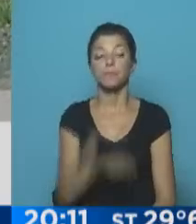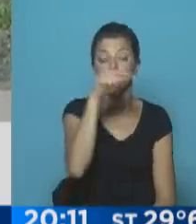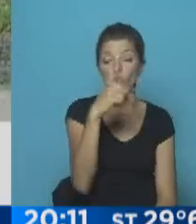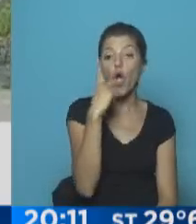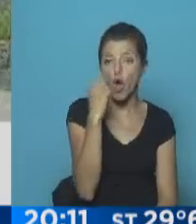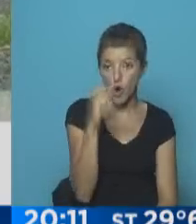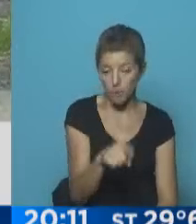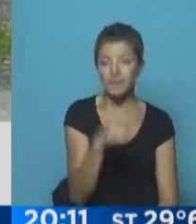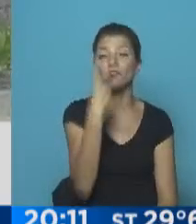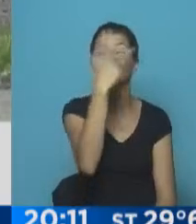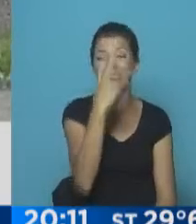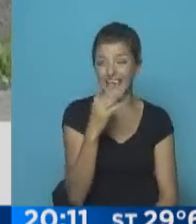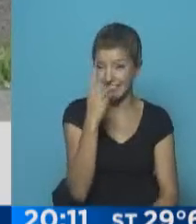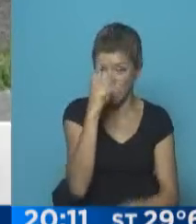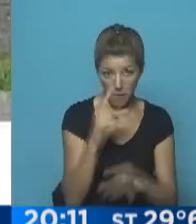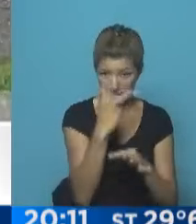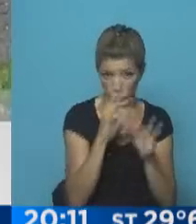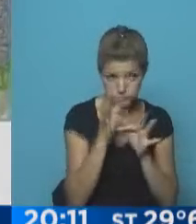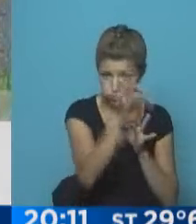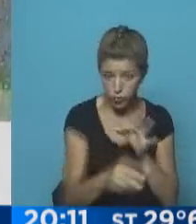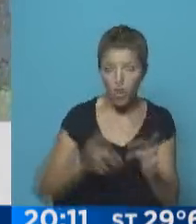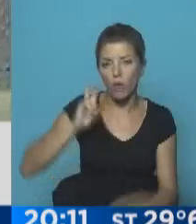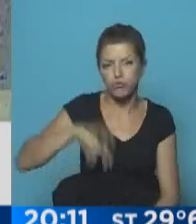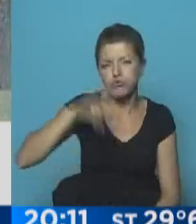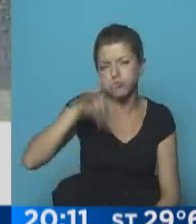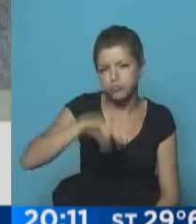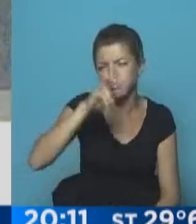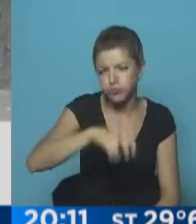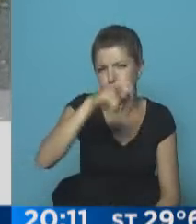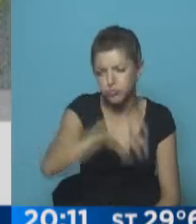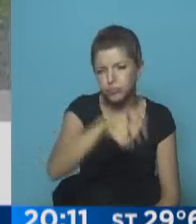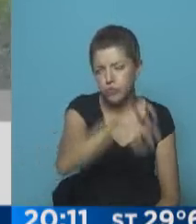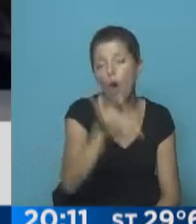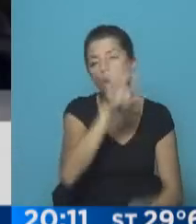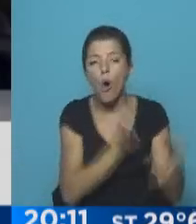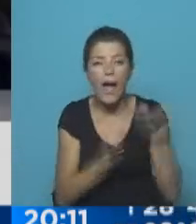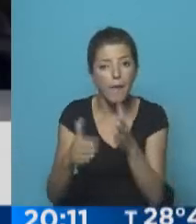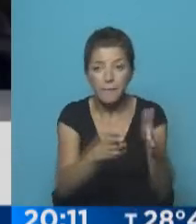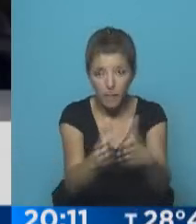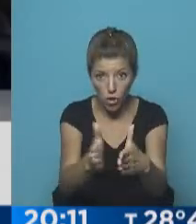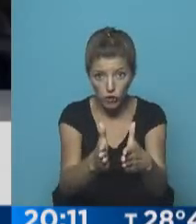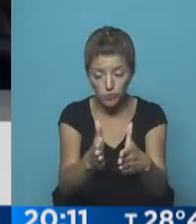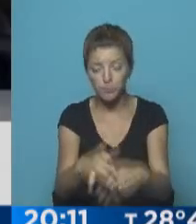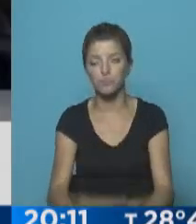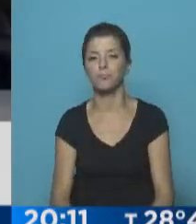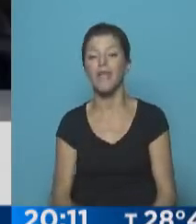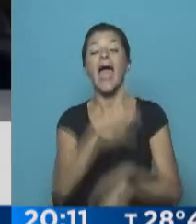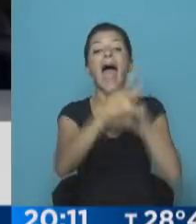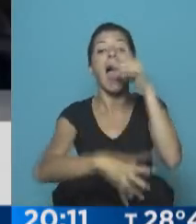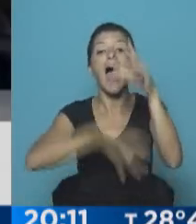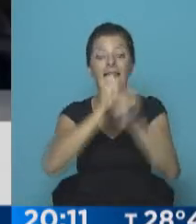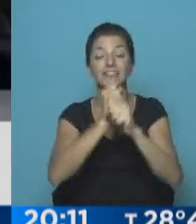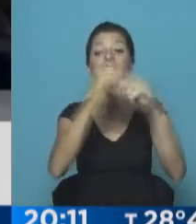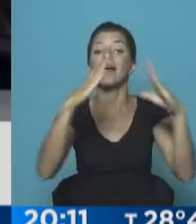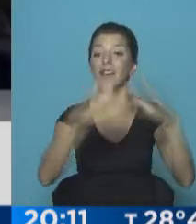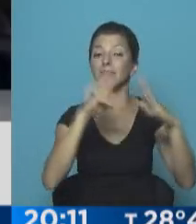transpone 3 kilómetros más aún, también a campo traviesa o por caminos comunales, vecinales, hasta que llega a la